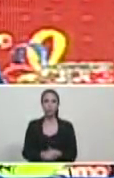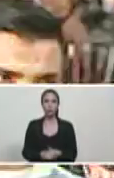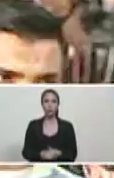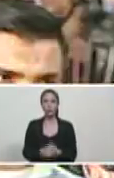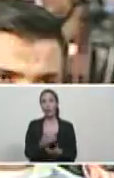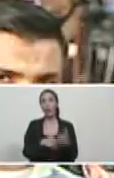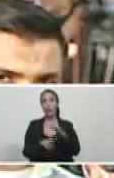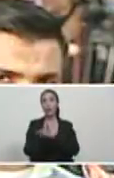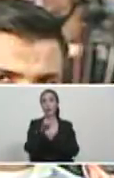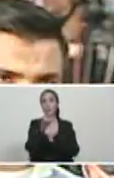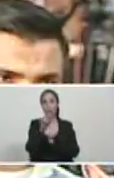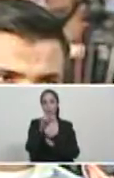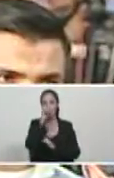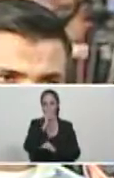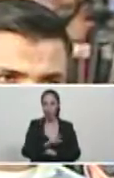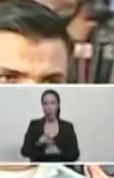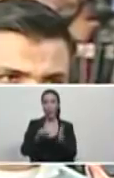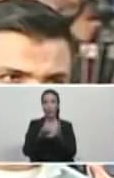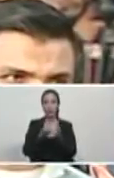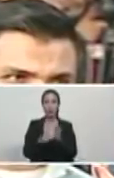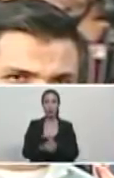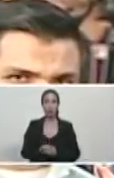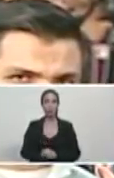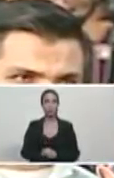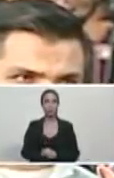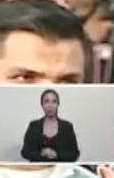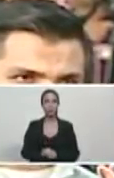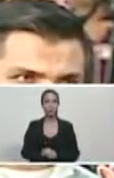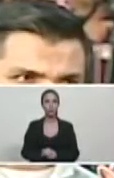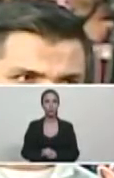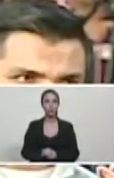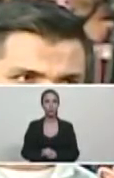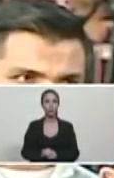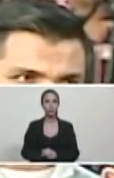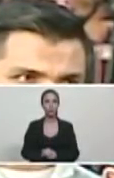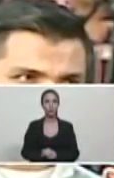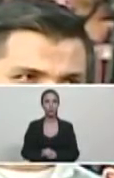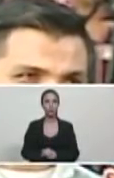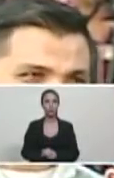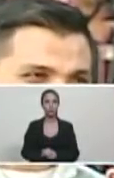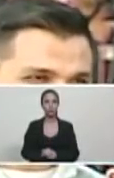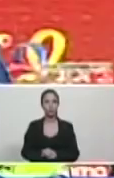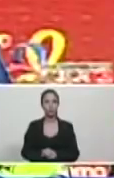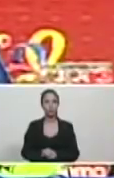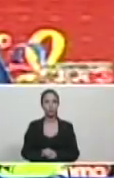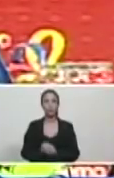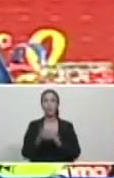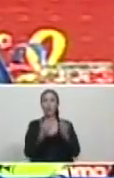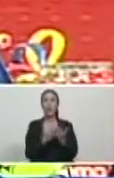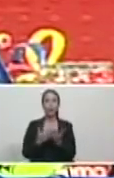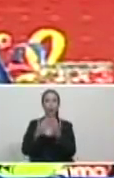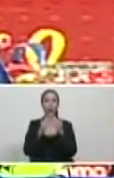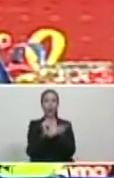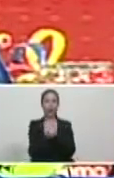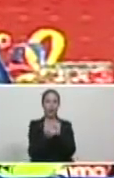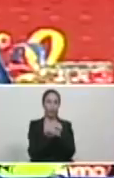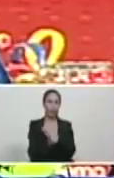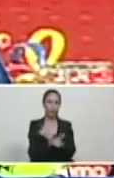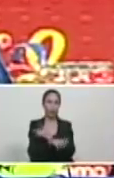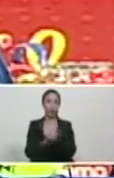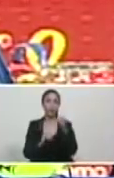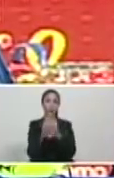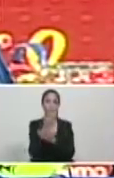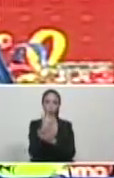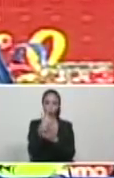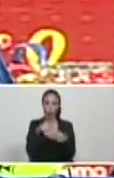estudiando segundo año, estudio en la Escuela de Talento Deportivo creada en Revolución. Bueno, talento deportivo, segundo año. Ya segundo